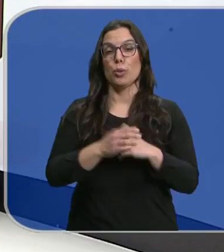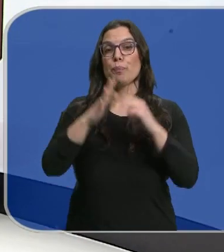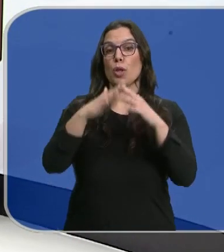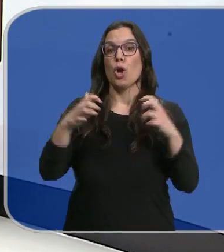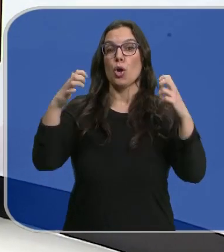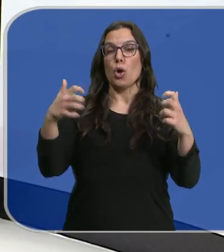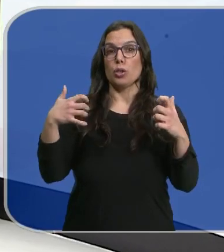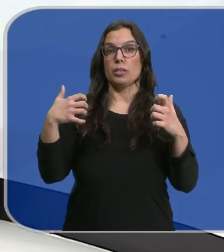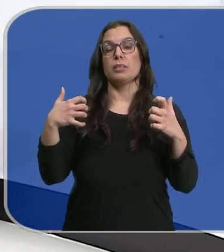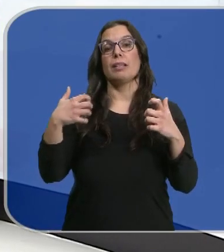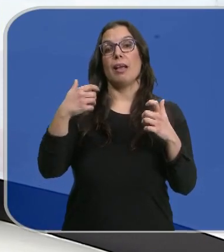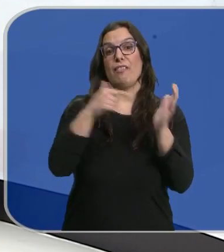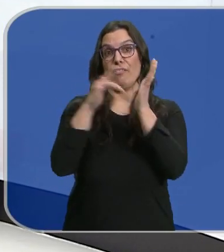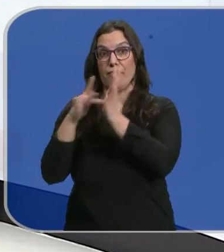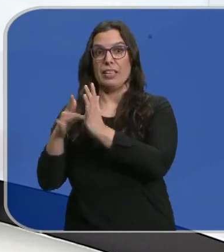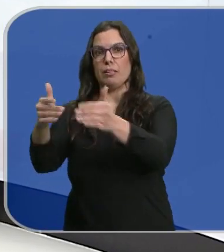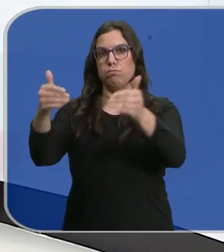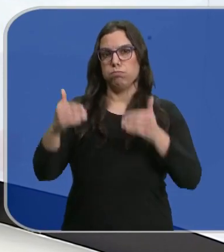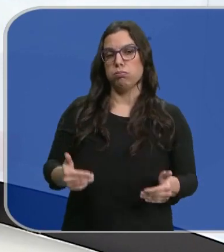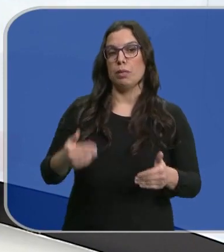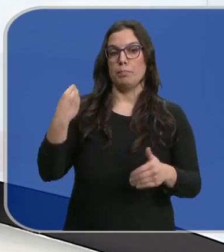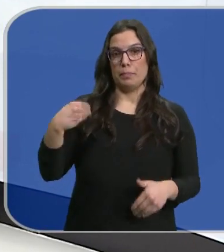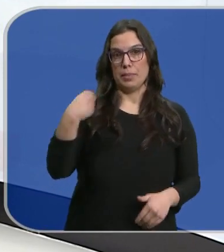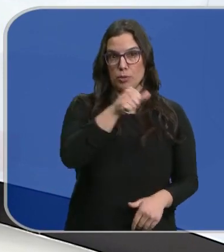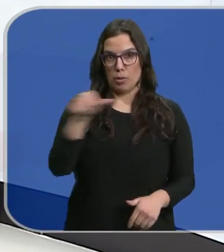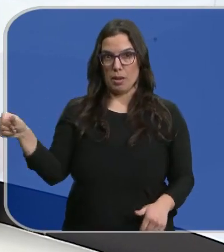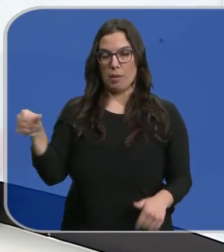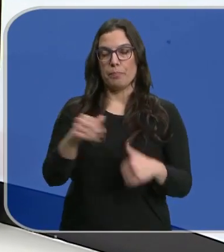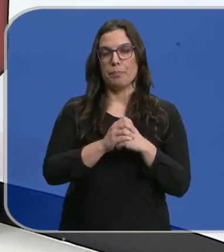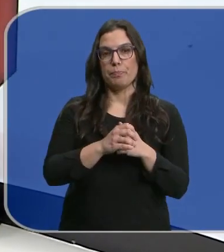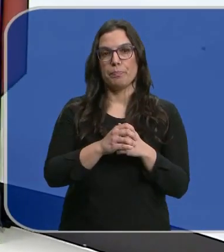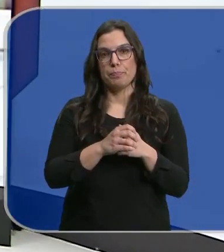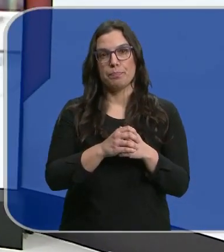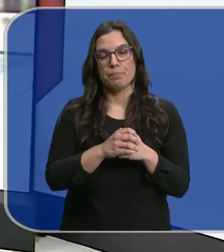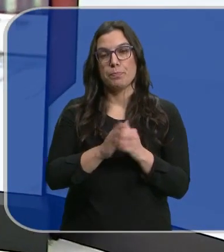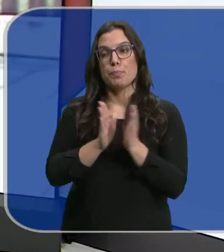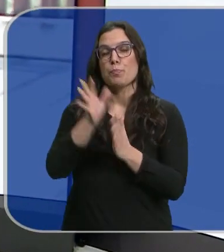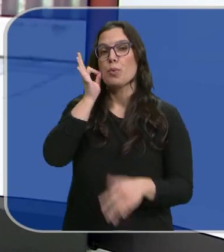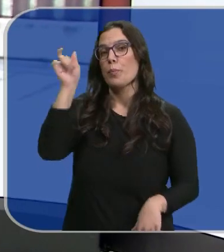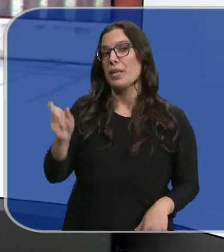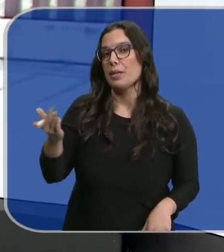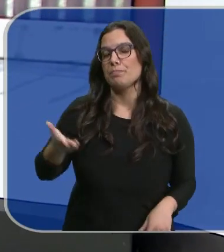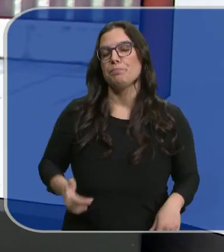Cortes han acelerado el calendario. Será esta misma semana. Sandra Vasallo.